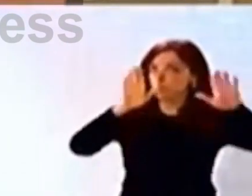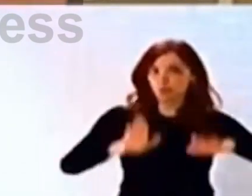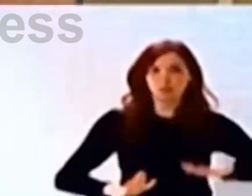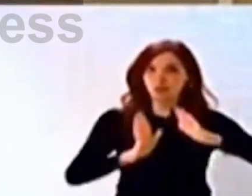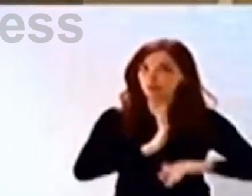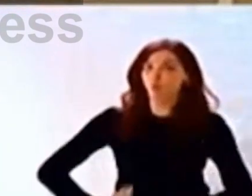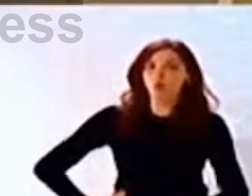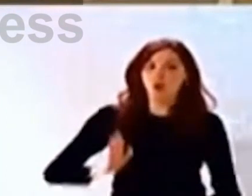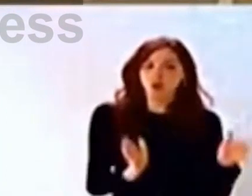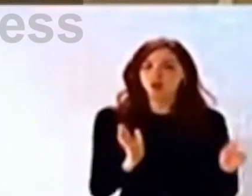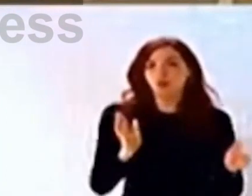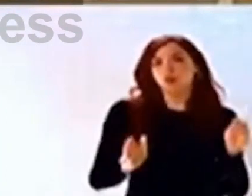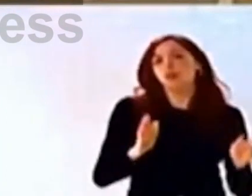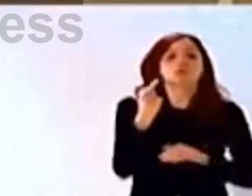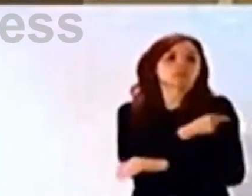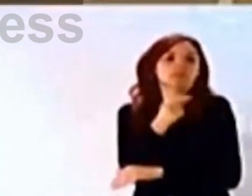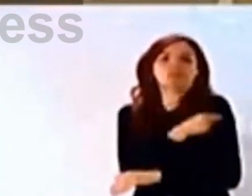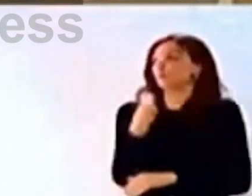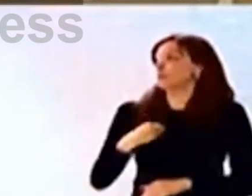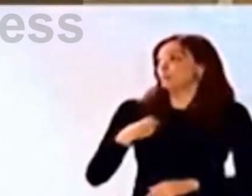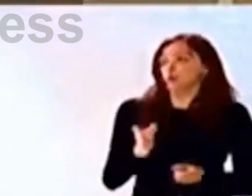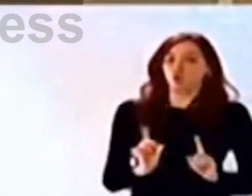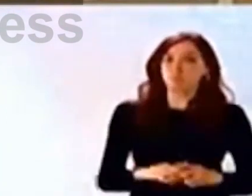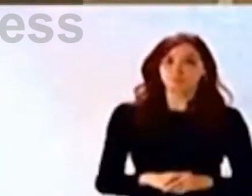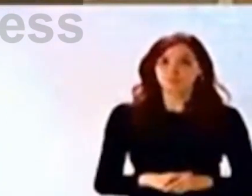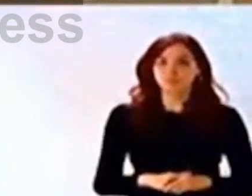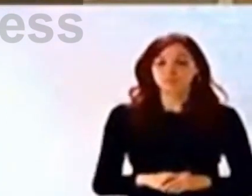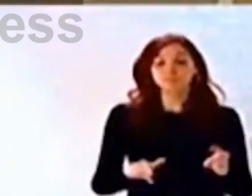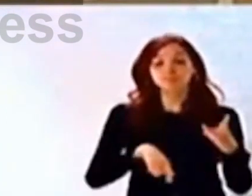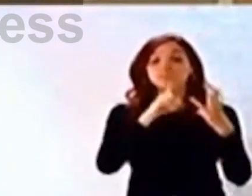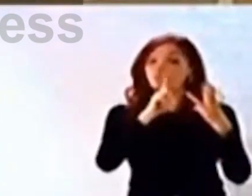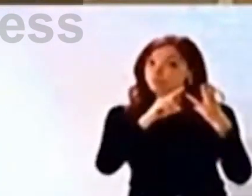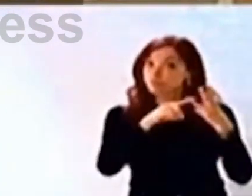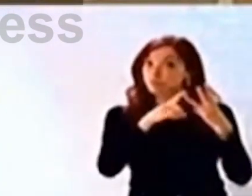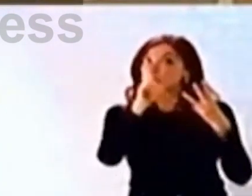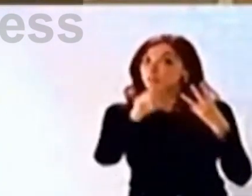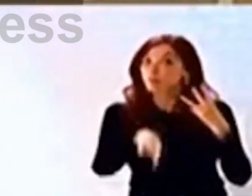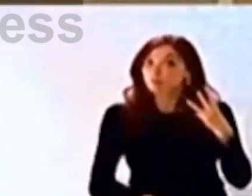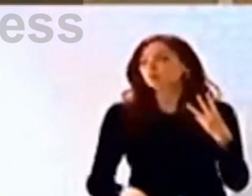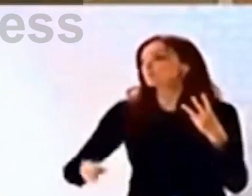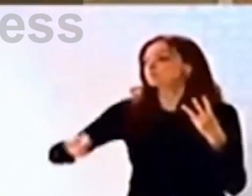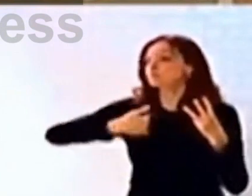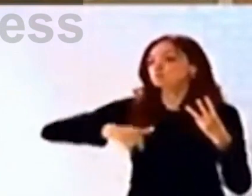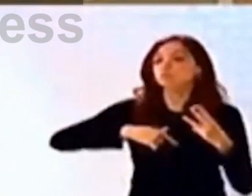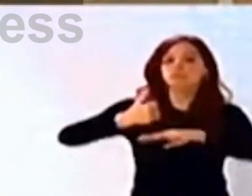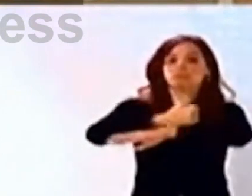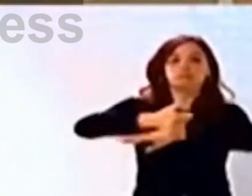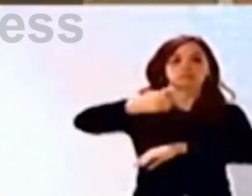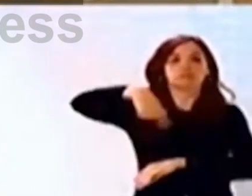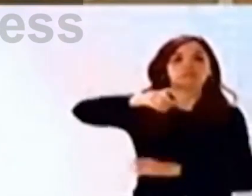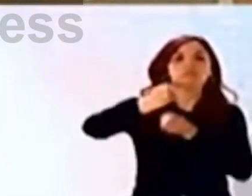la administración de la vacuna y en tercer lugar informamos a la población